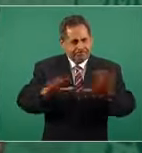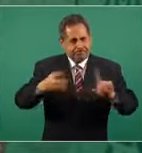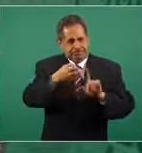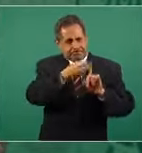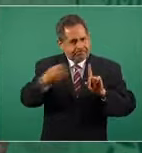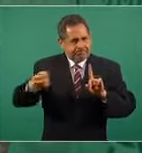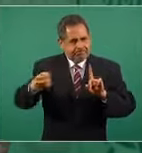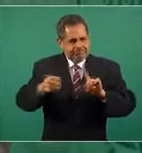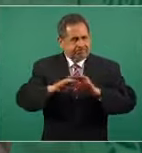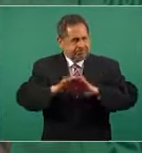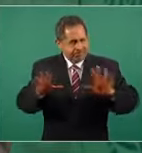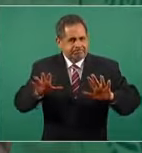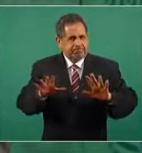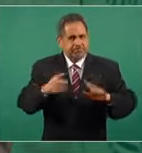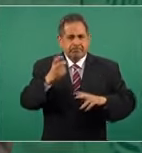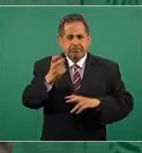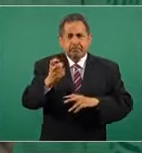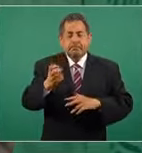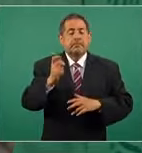y